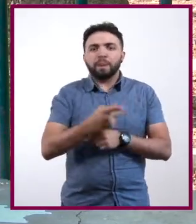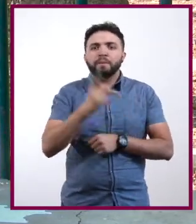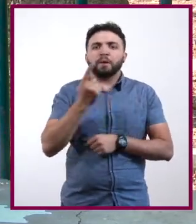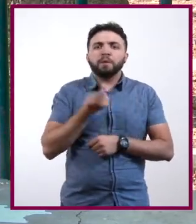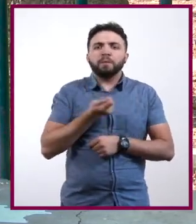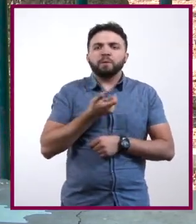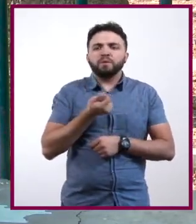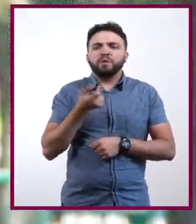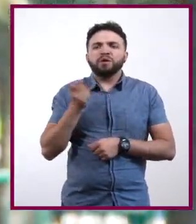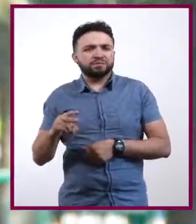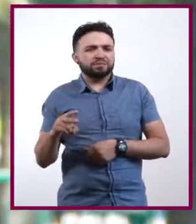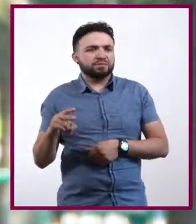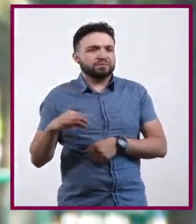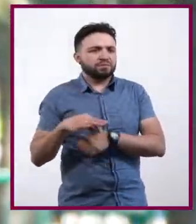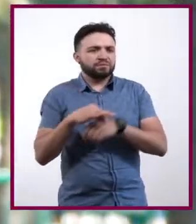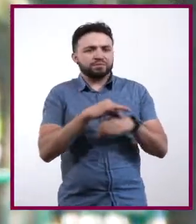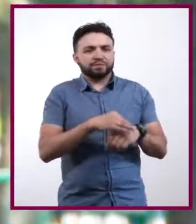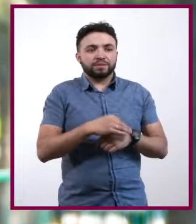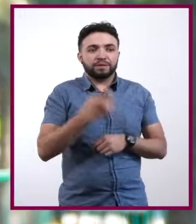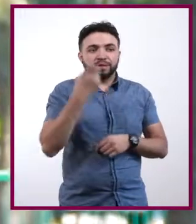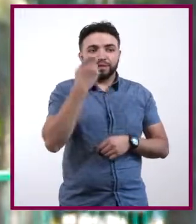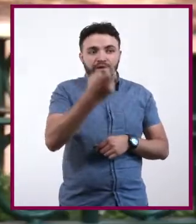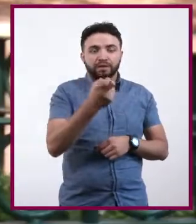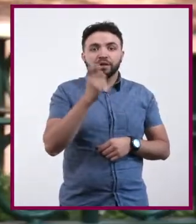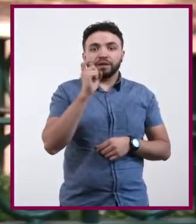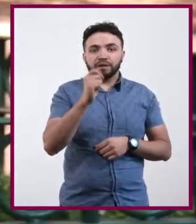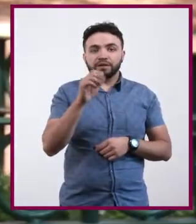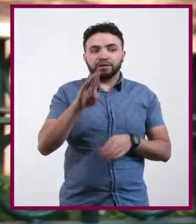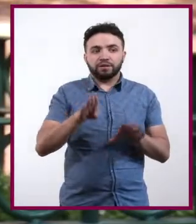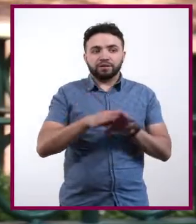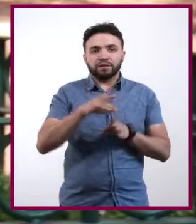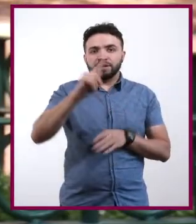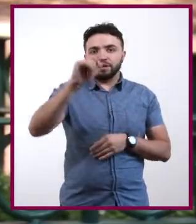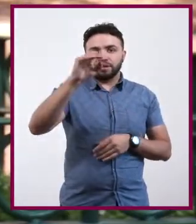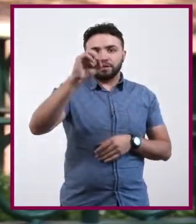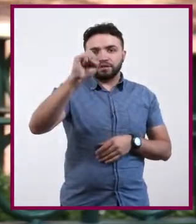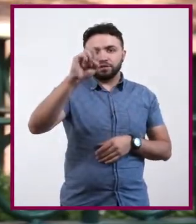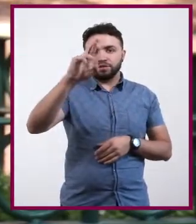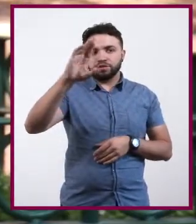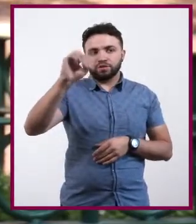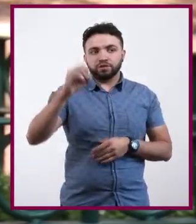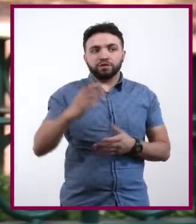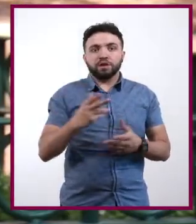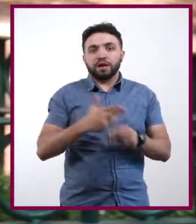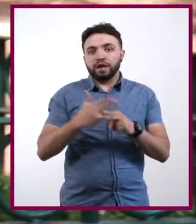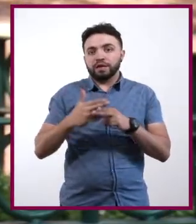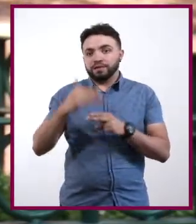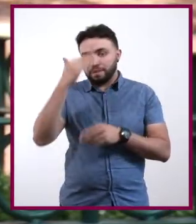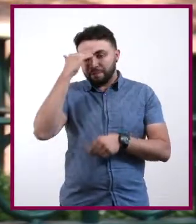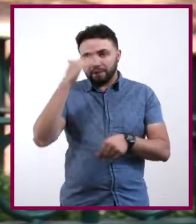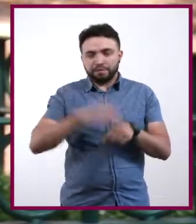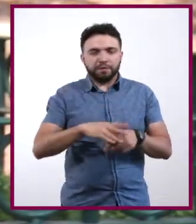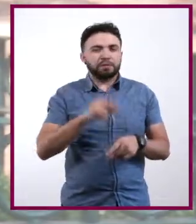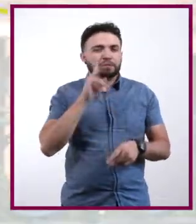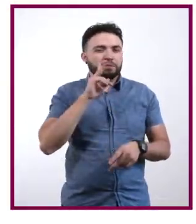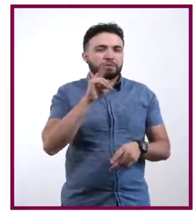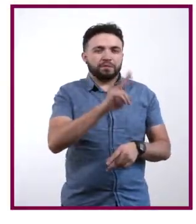sabemos su significado real. Esto es De los Tesoros a la Memoria y vámonos a Jalisco a platicar con la doctora López.